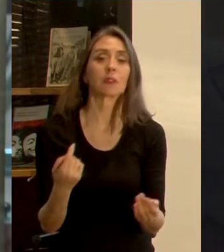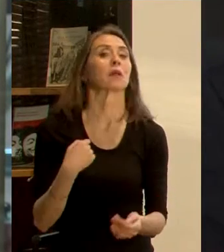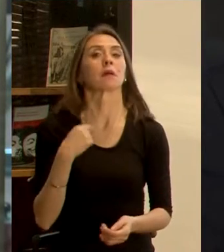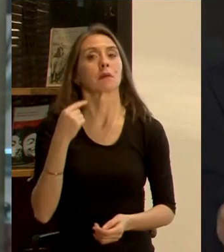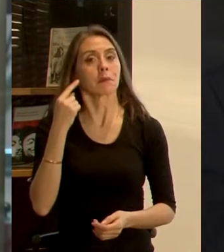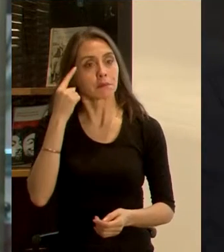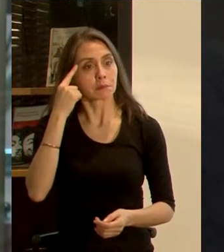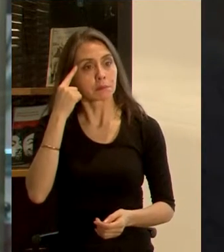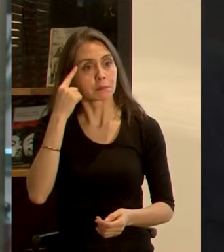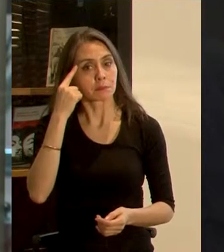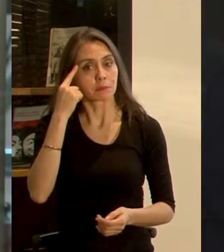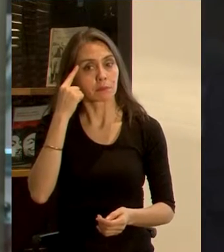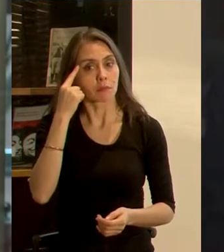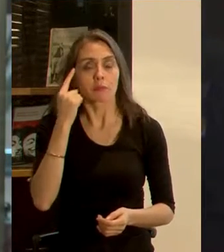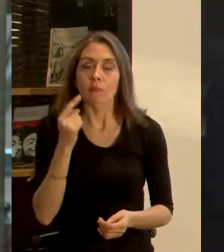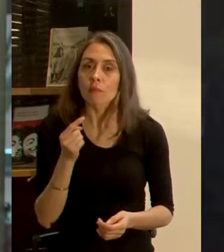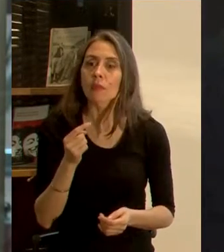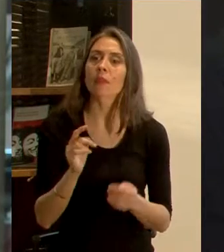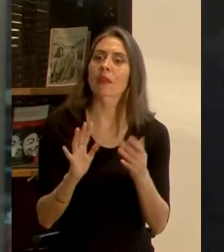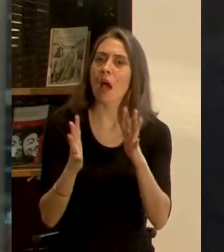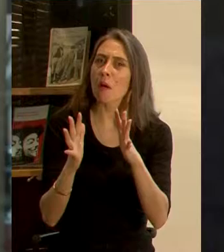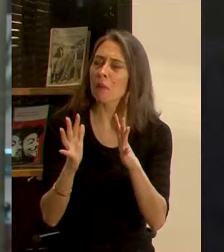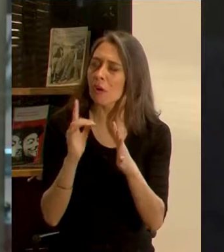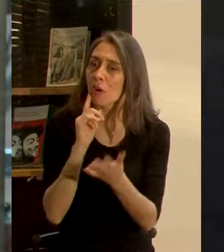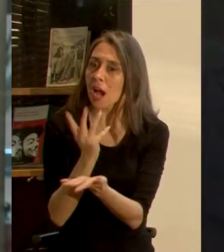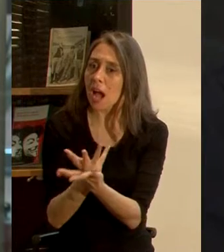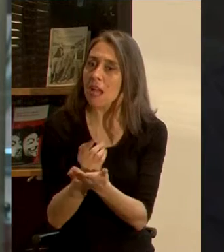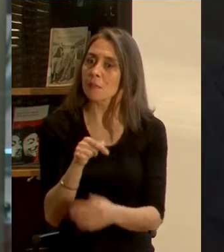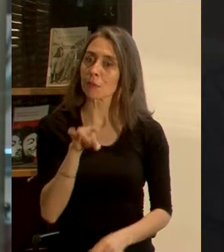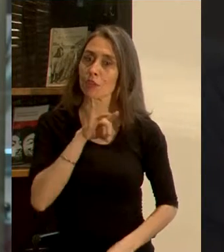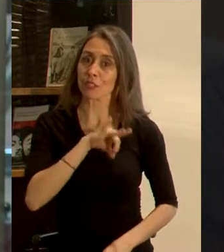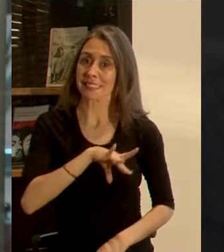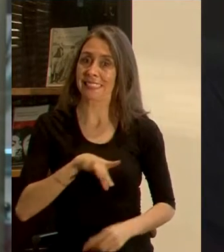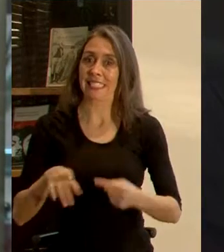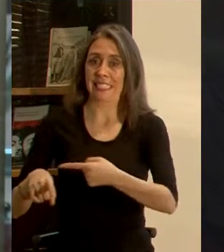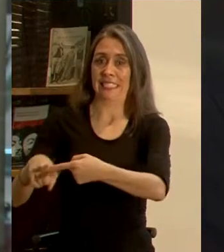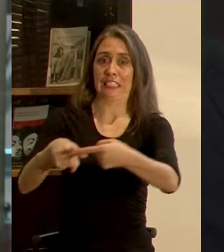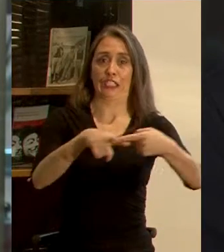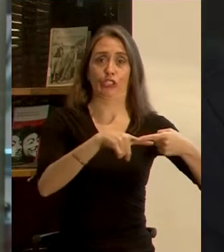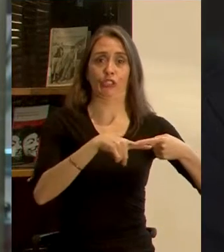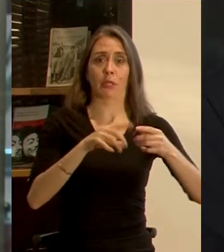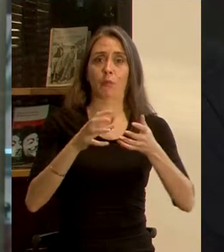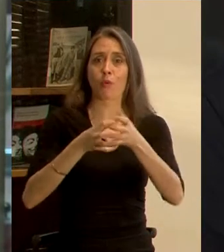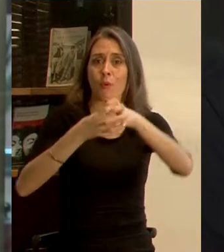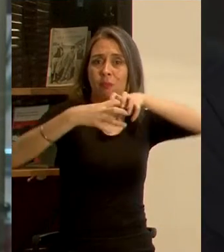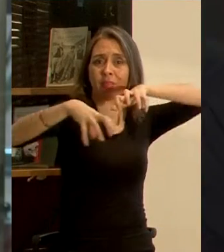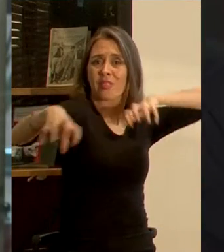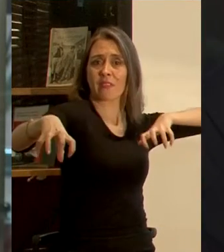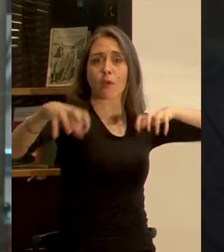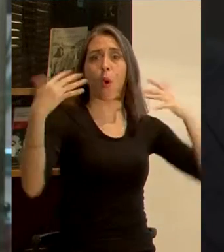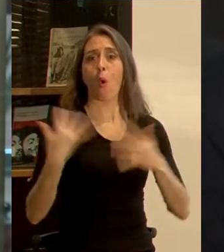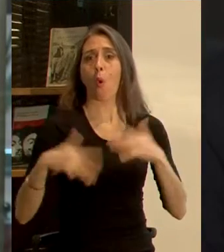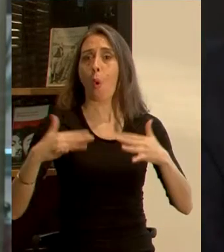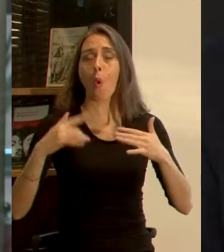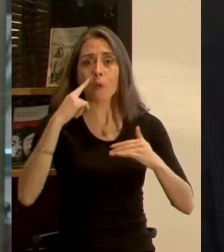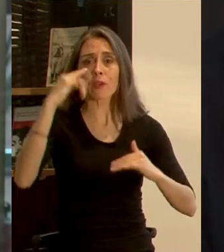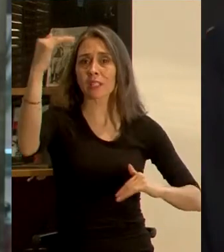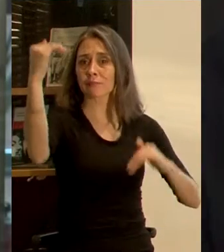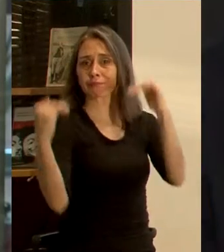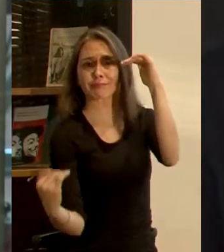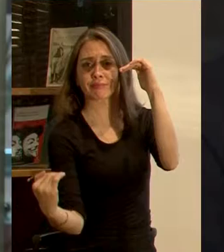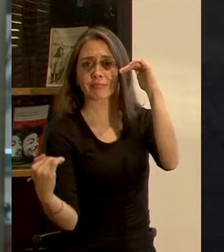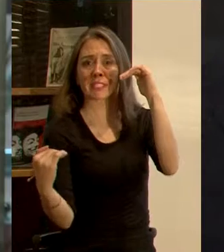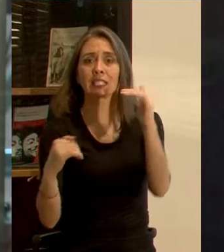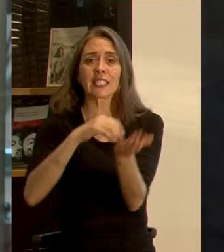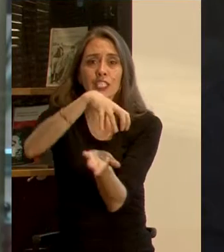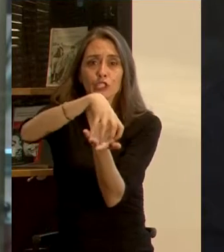bueno, seguramente lo hay, pero Chile es una sociedad tremendamente segregada y se expresa la inequidad y la segregación